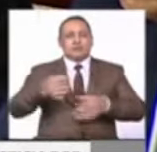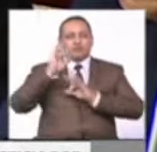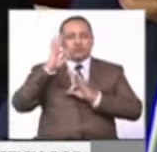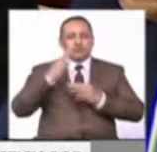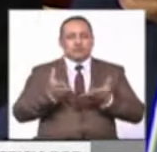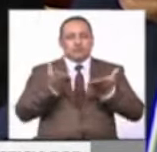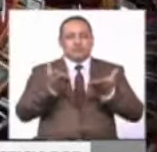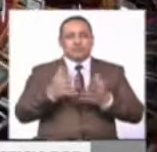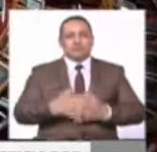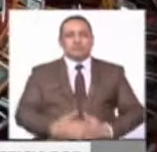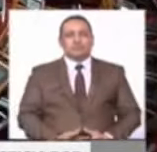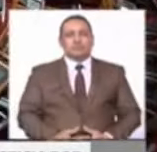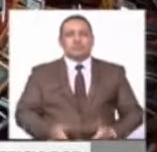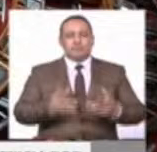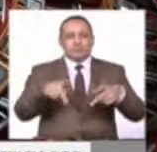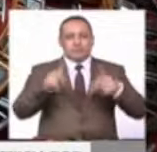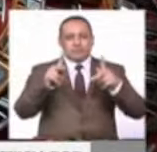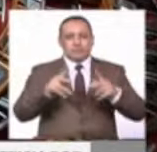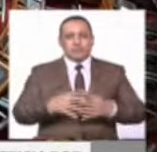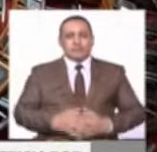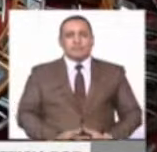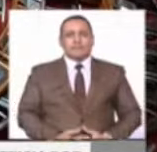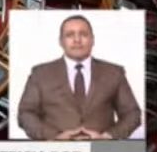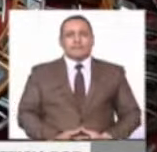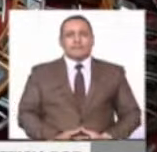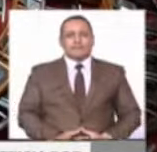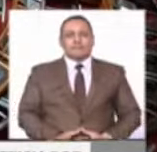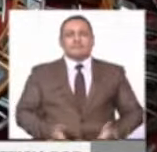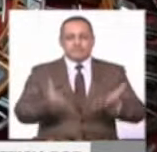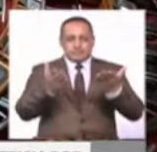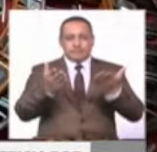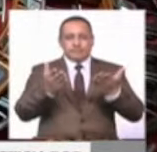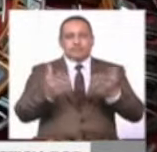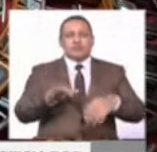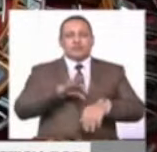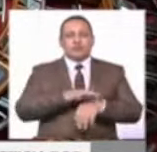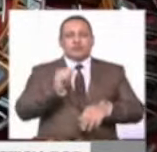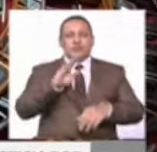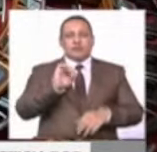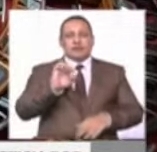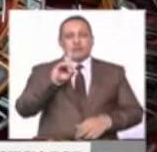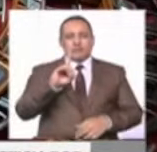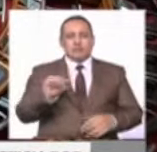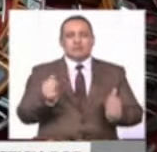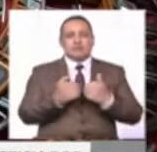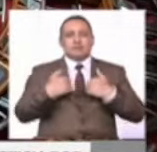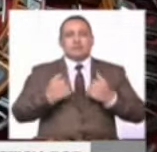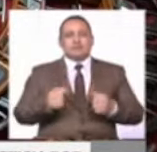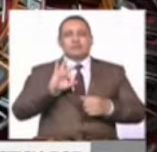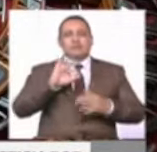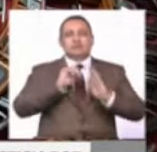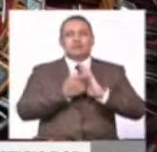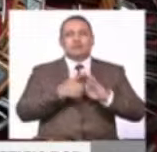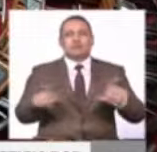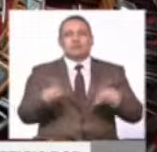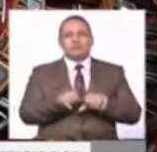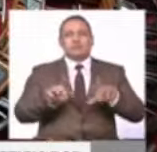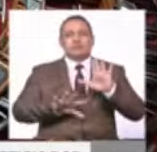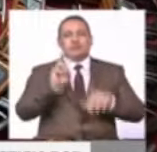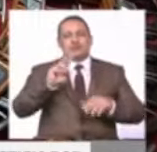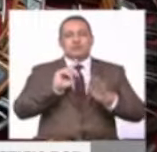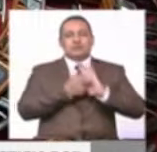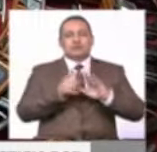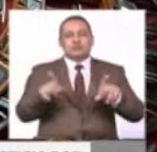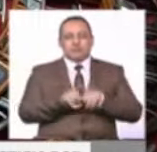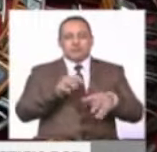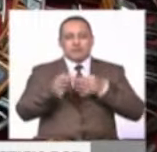exposición con su permiso el doctor AB tendría únicamente 3 minutos 12 segundos para